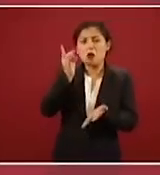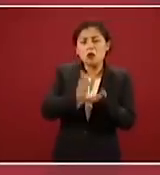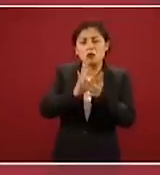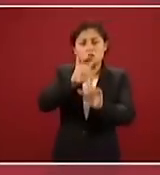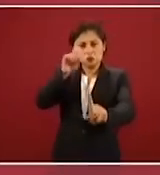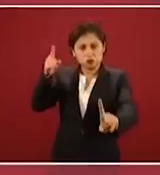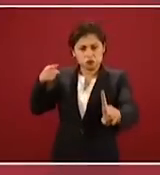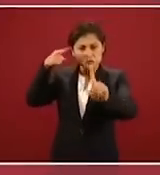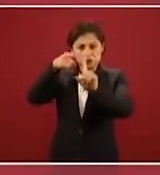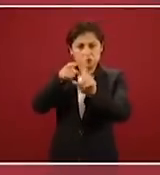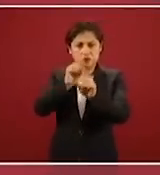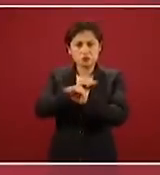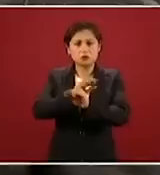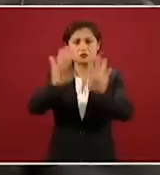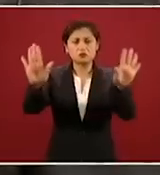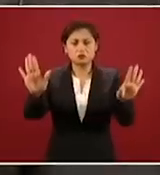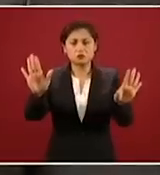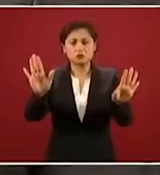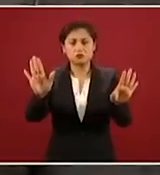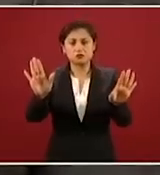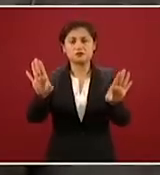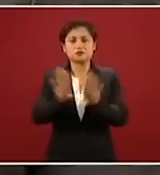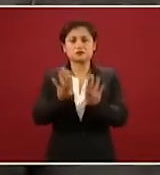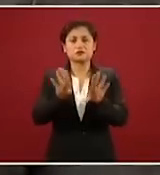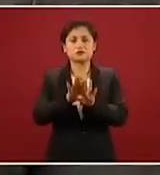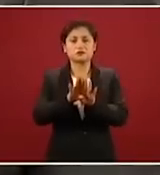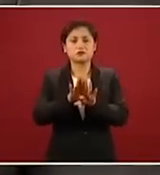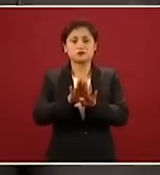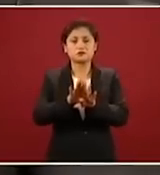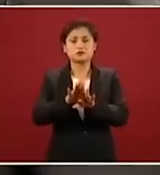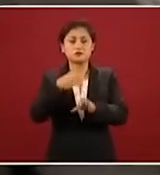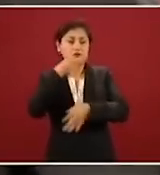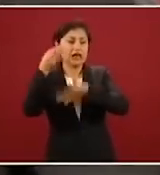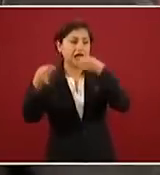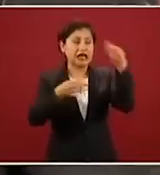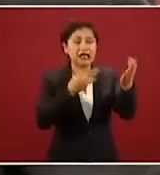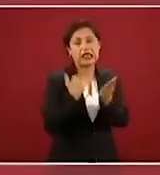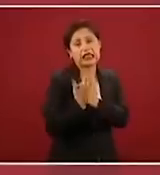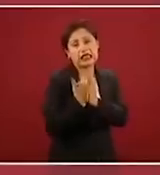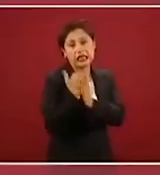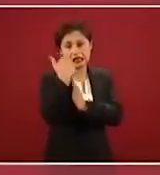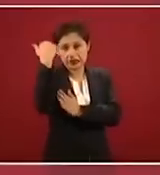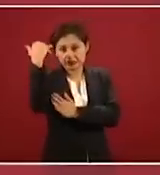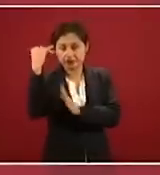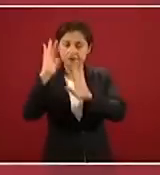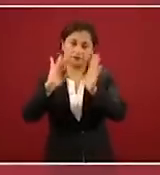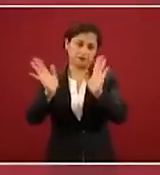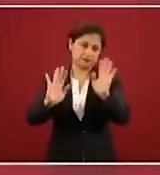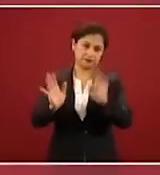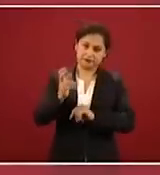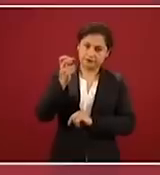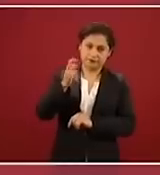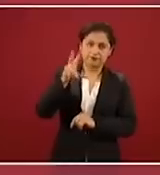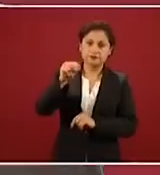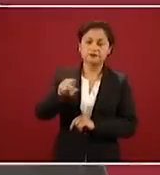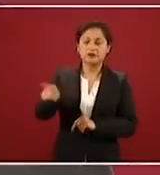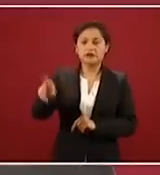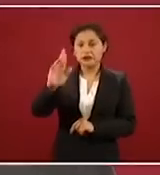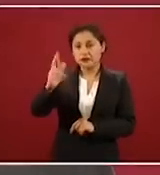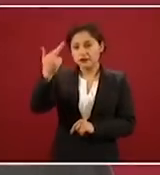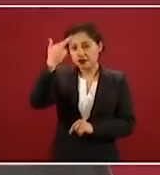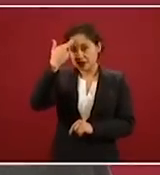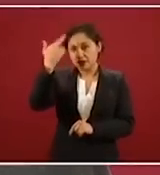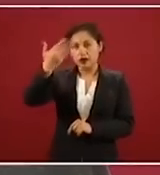no exagerar la nota, no llegar a lo que hicieron en una ocasión. ¿Se acuerdan cómo nos tenían